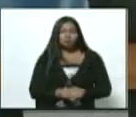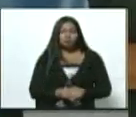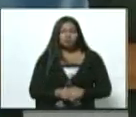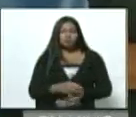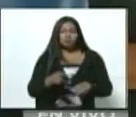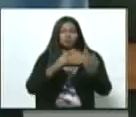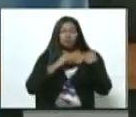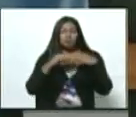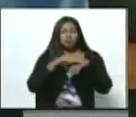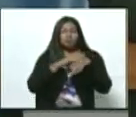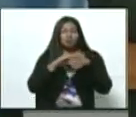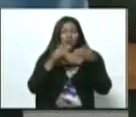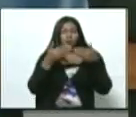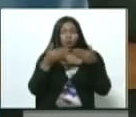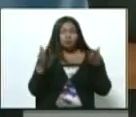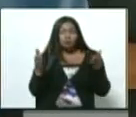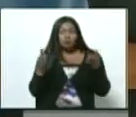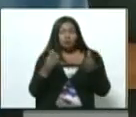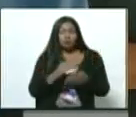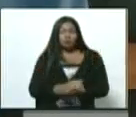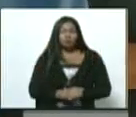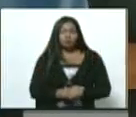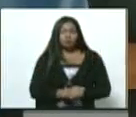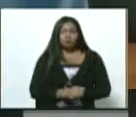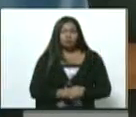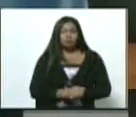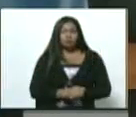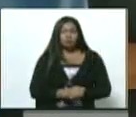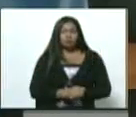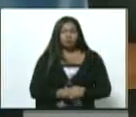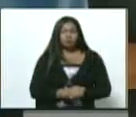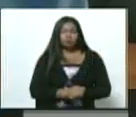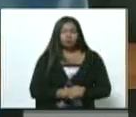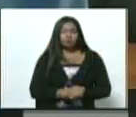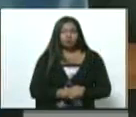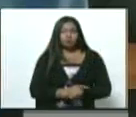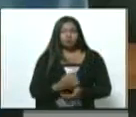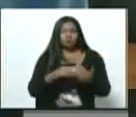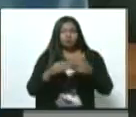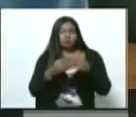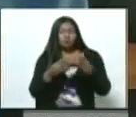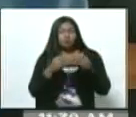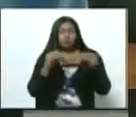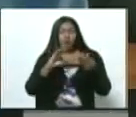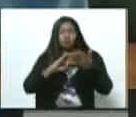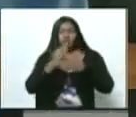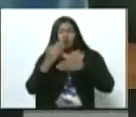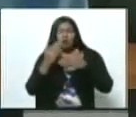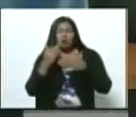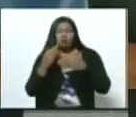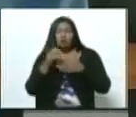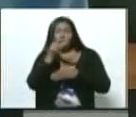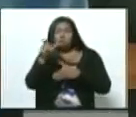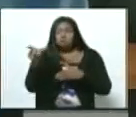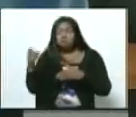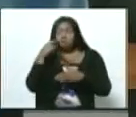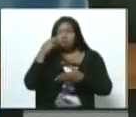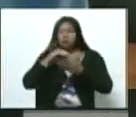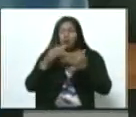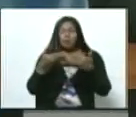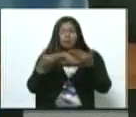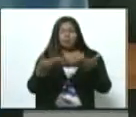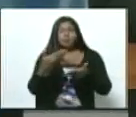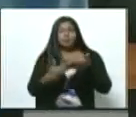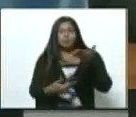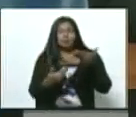representando al Ministerio Público de la manera gallarda, valiente, como todos nuestros funcionarios lo han colocado hoy ante la